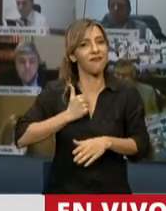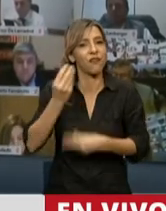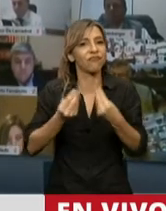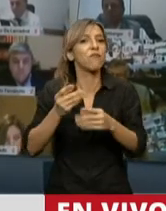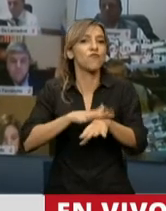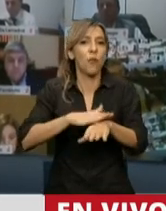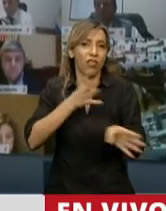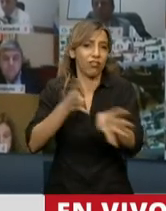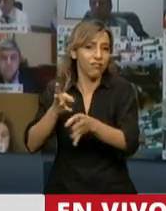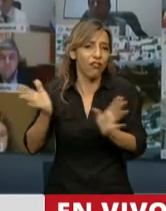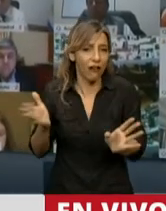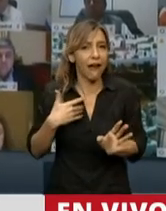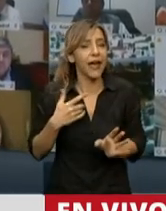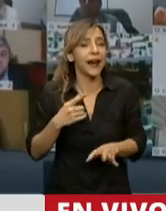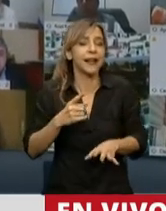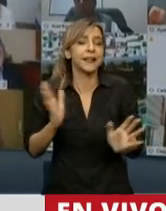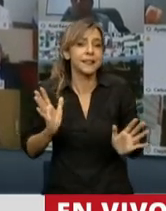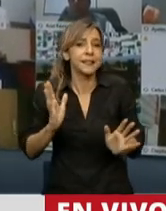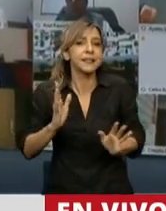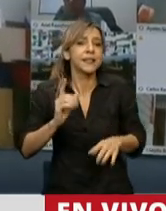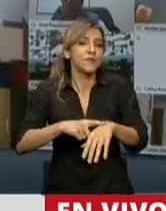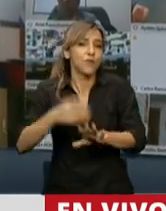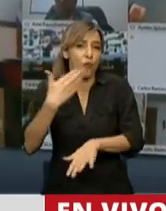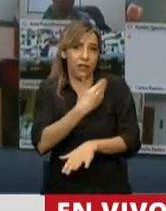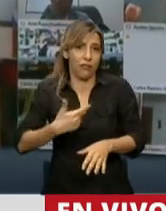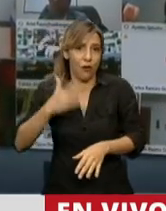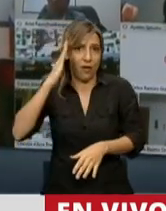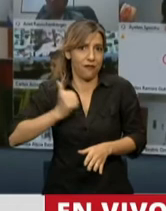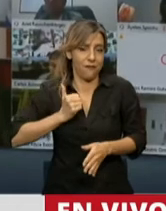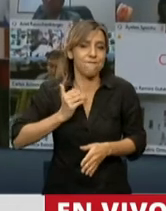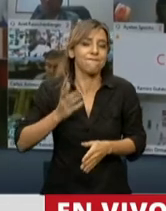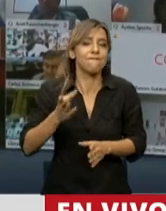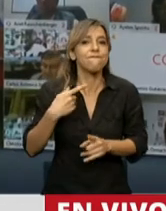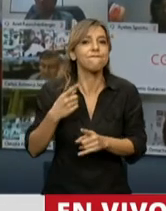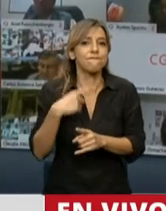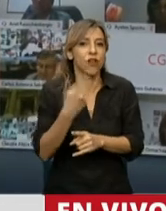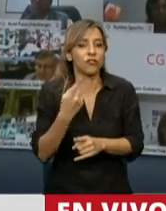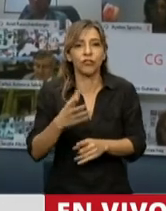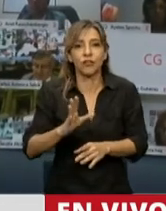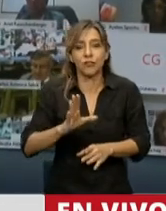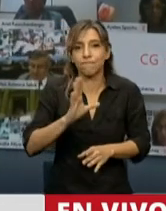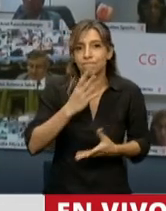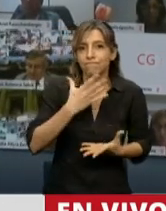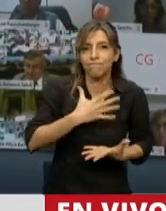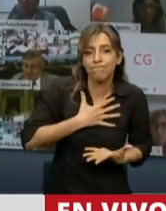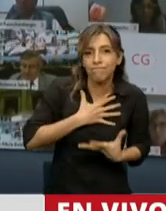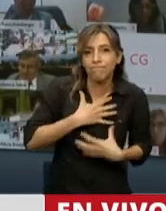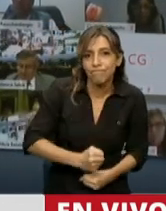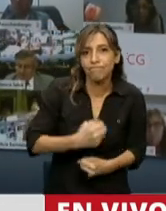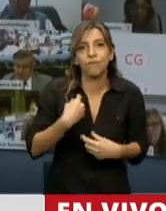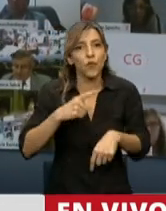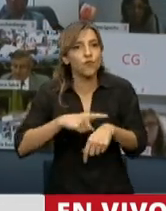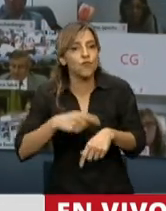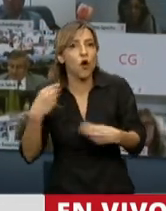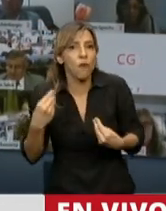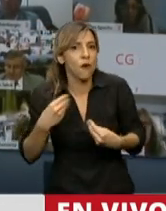de facto y tuvo dos consecuencias directas. La primera, que echamos por tierra todo el trabajo de integración llevado adelante